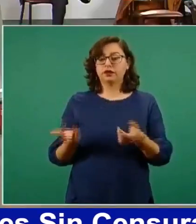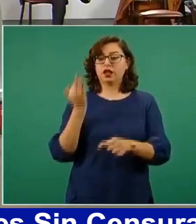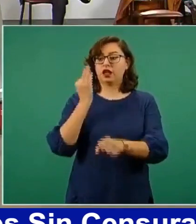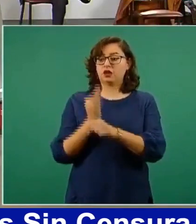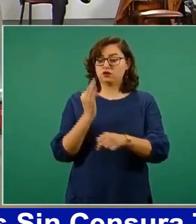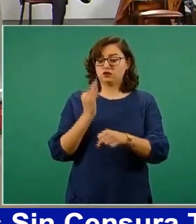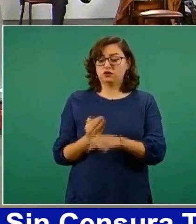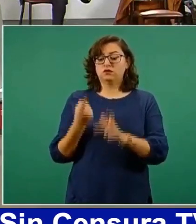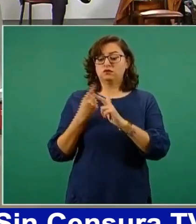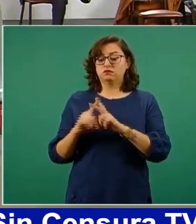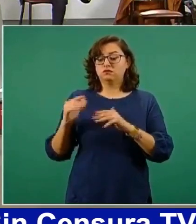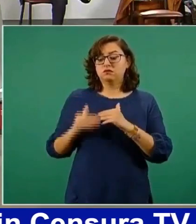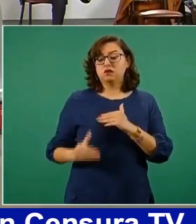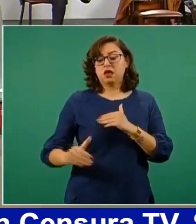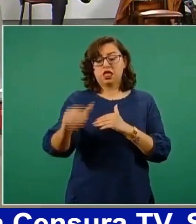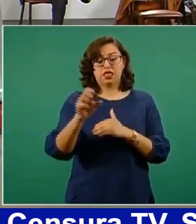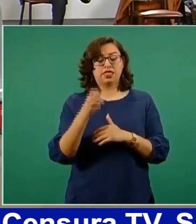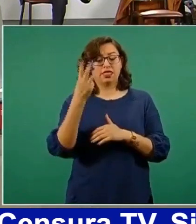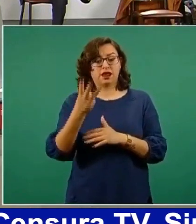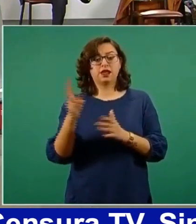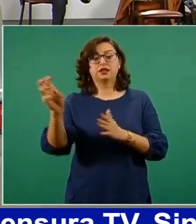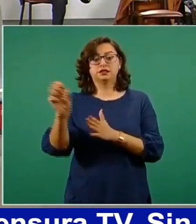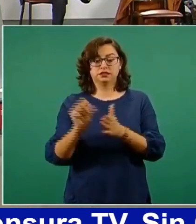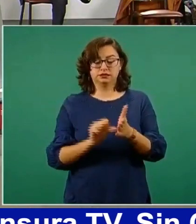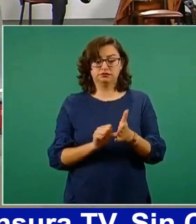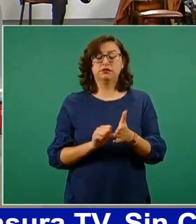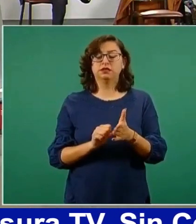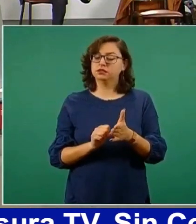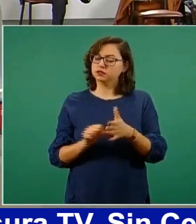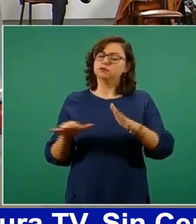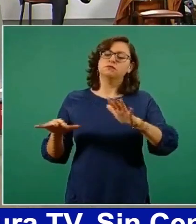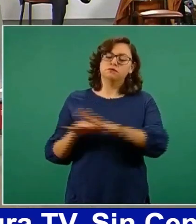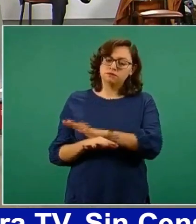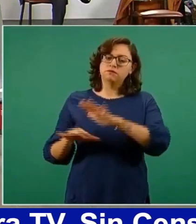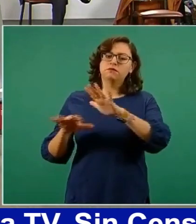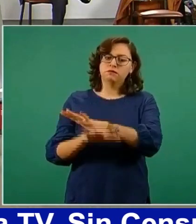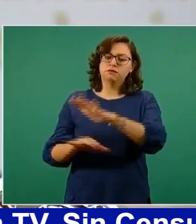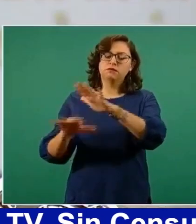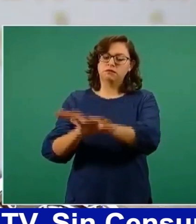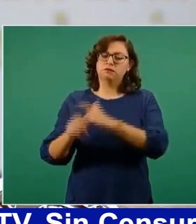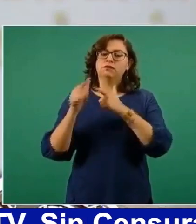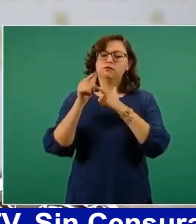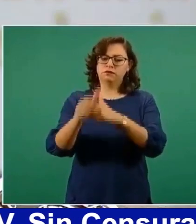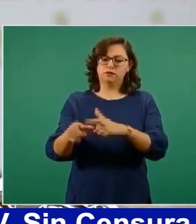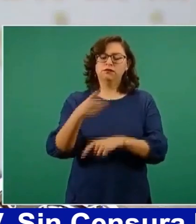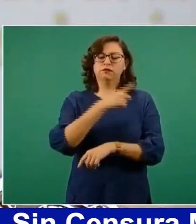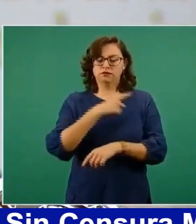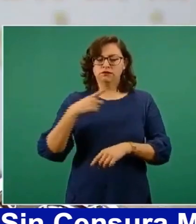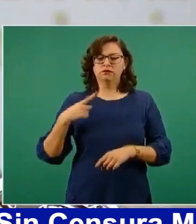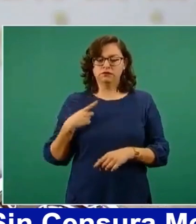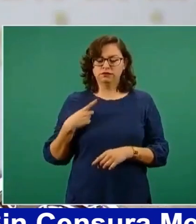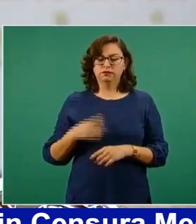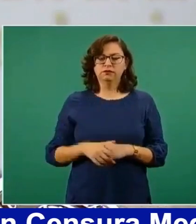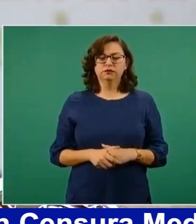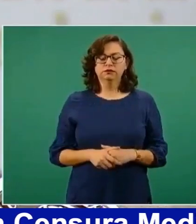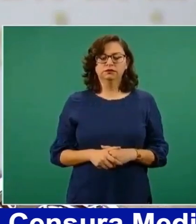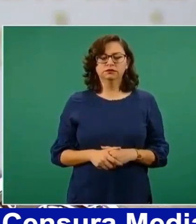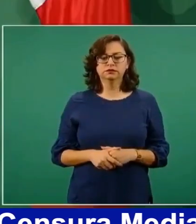los salarios que van desde el 15 hasta el 32%. ¿Por qué? Porque ya se están registrando con los